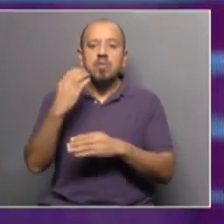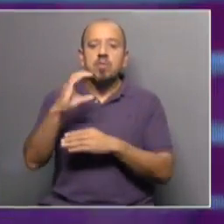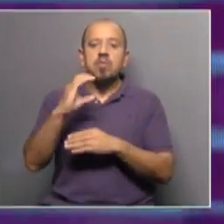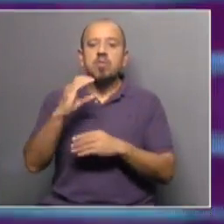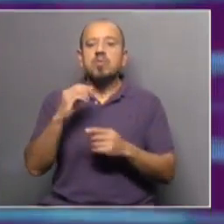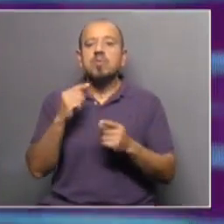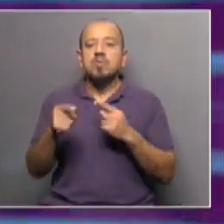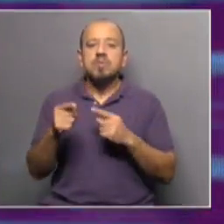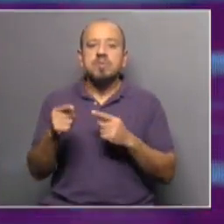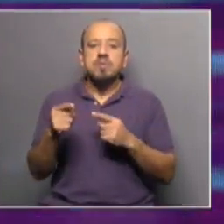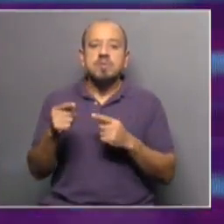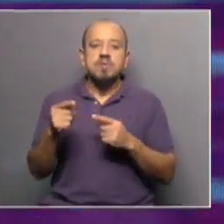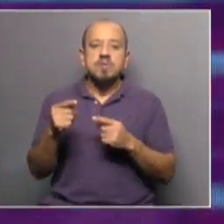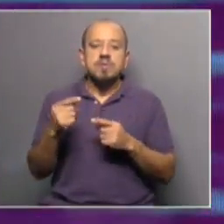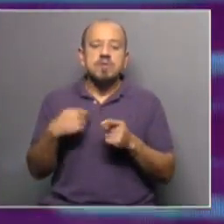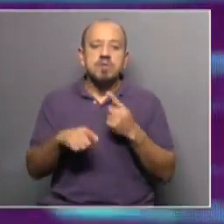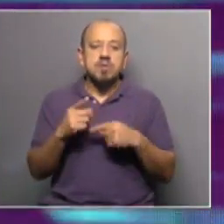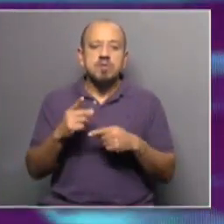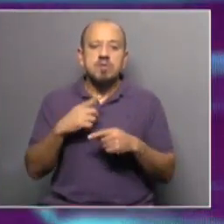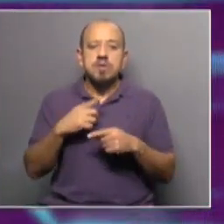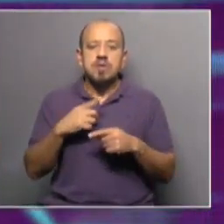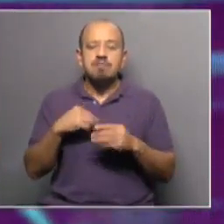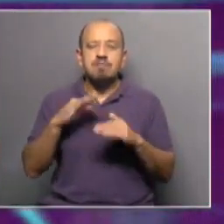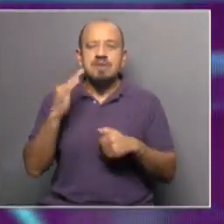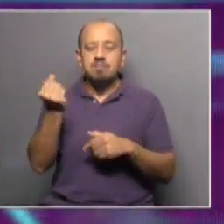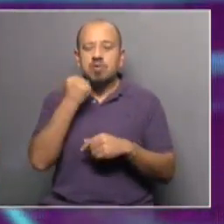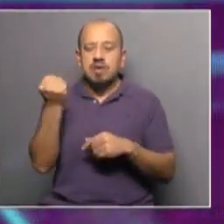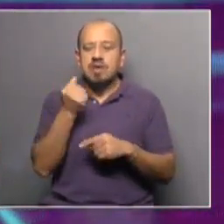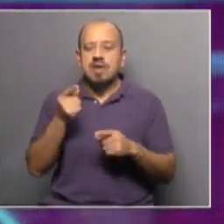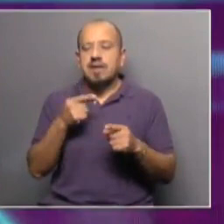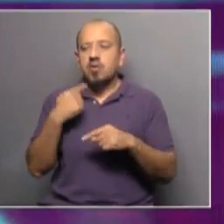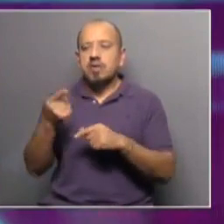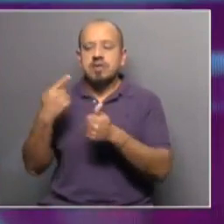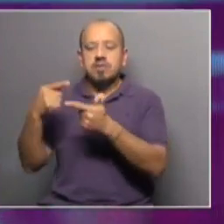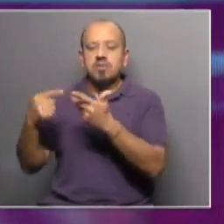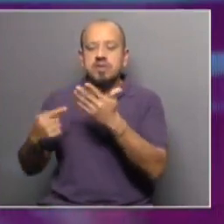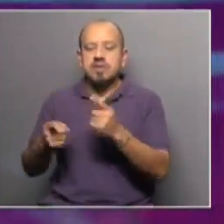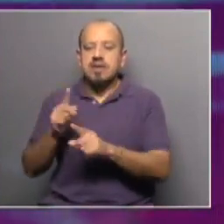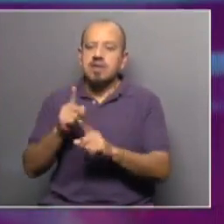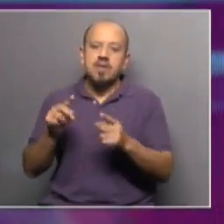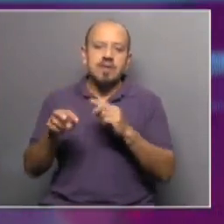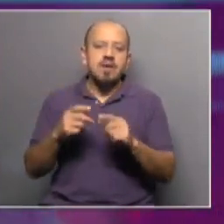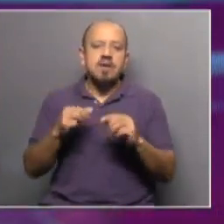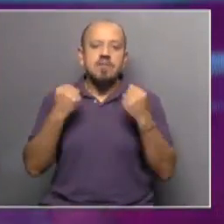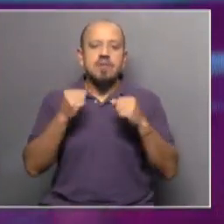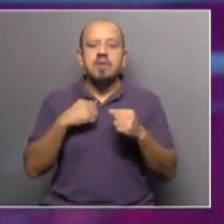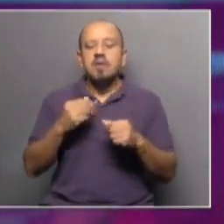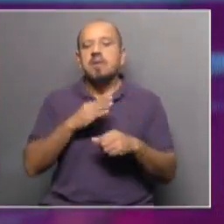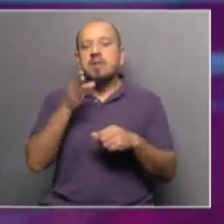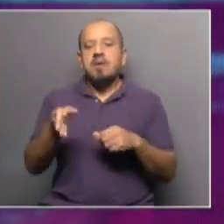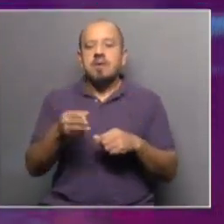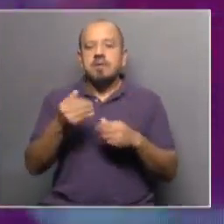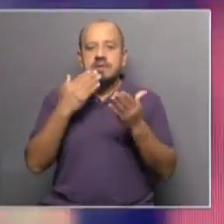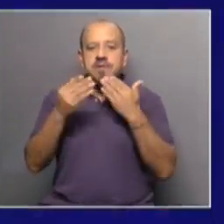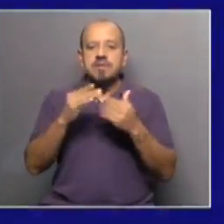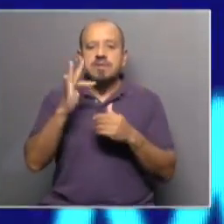sí que está muy bueno. O sea, se valoran más otras cosas que el éxito deportivo, pero bueno, se forman muchos jugadores ahí. Bueno, entonces fuimos a hablar con